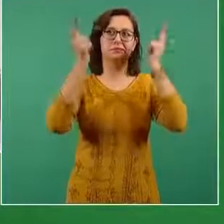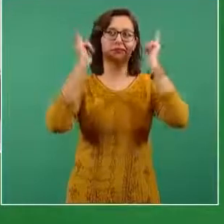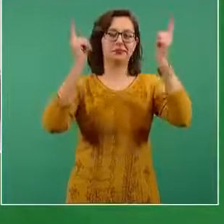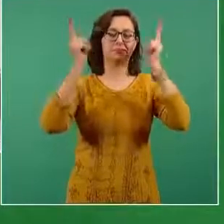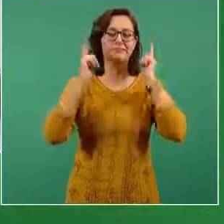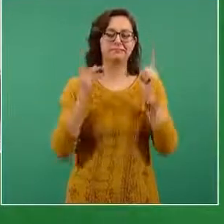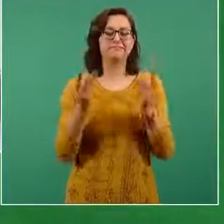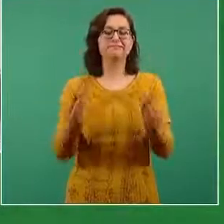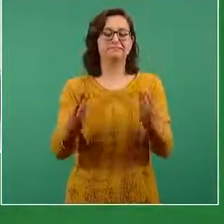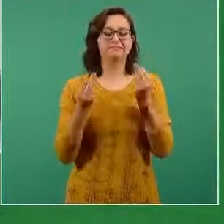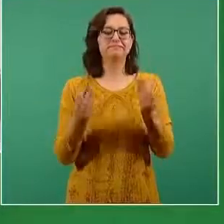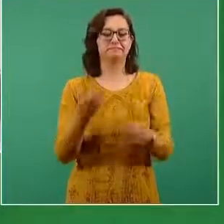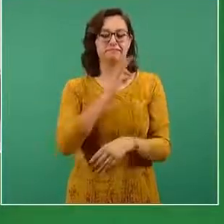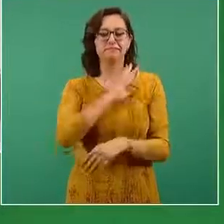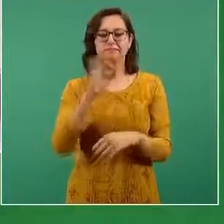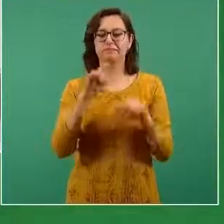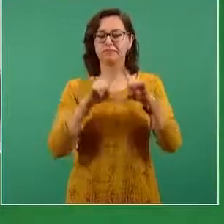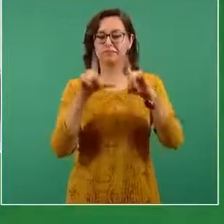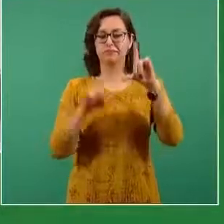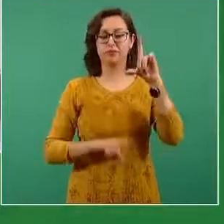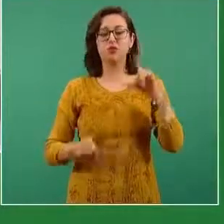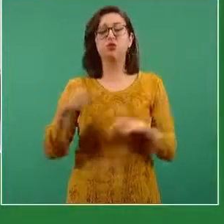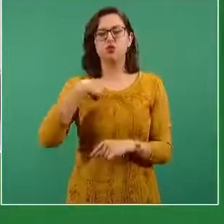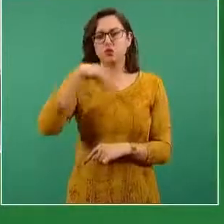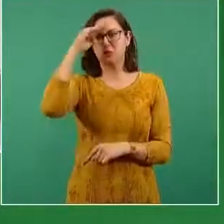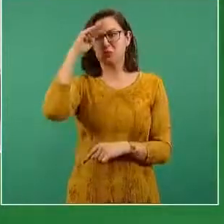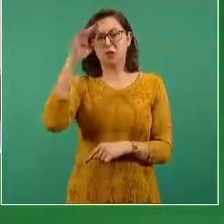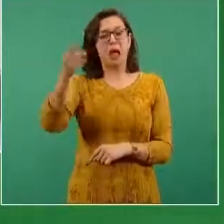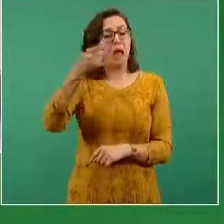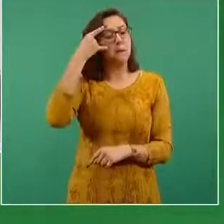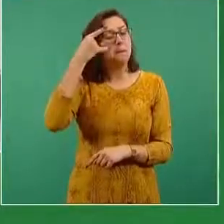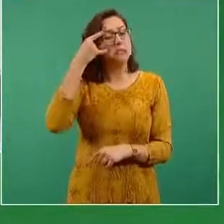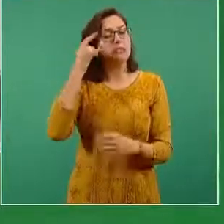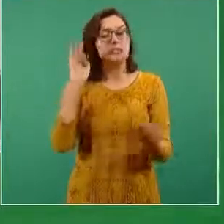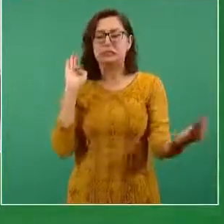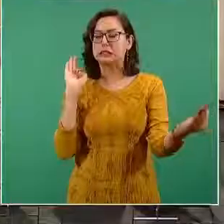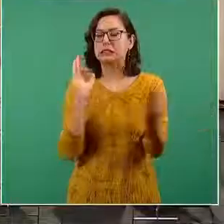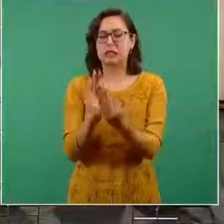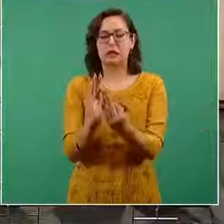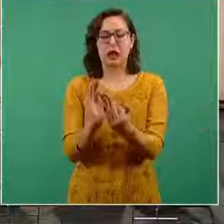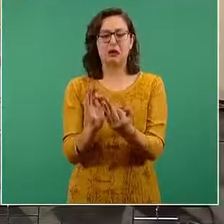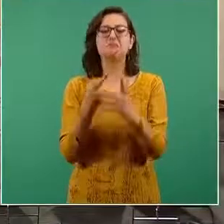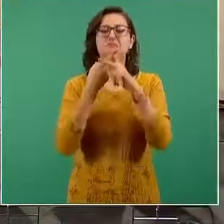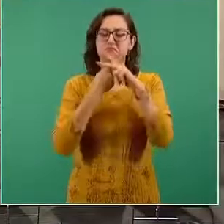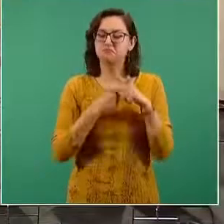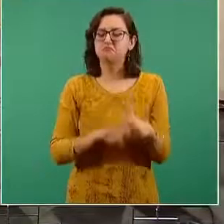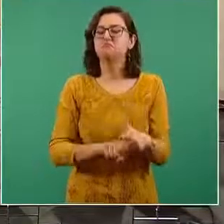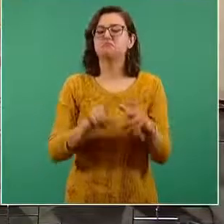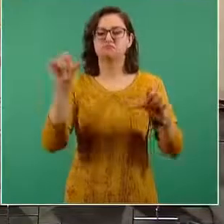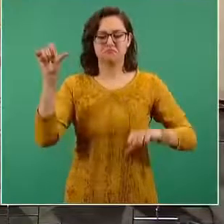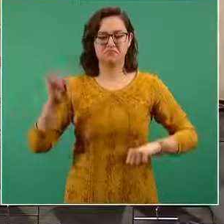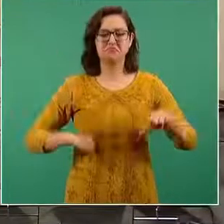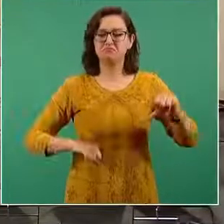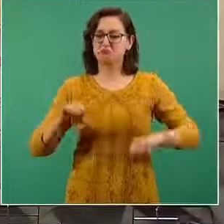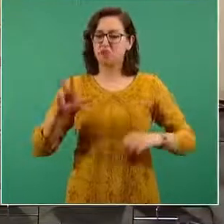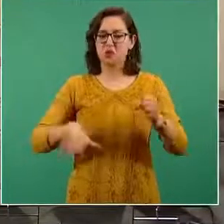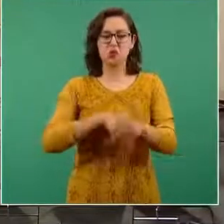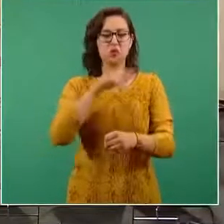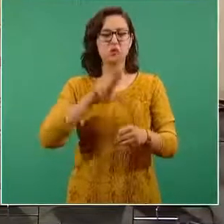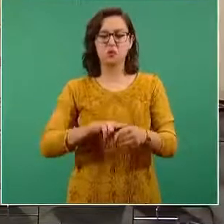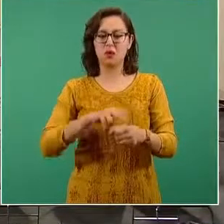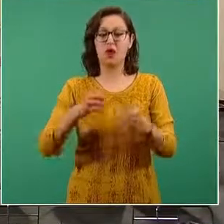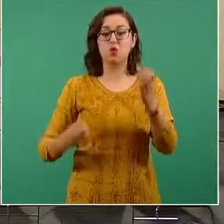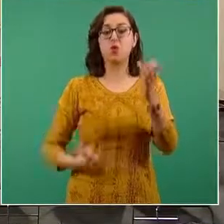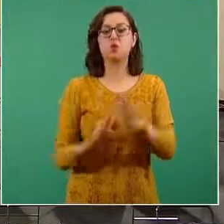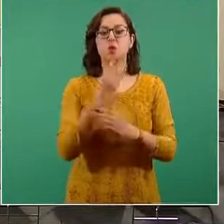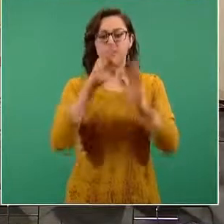Campeche está en camino a la nueva normalidad. A continuación, pediré el favor